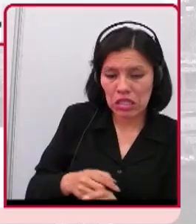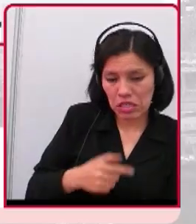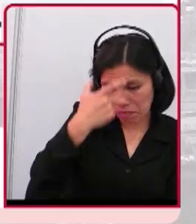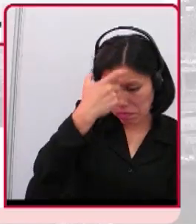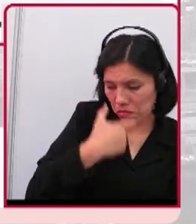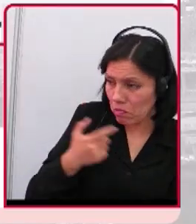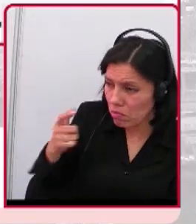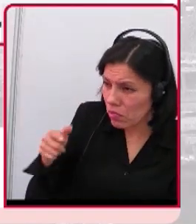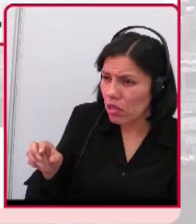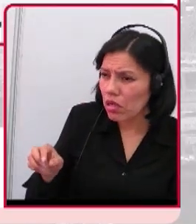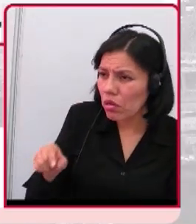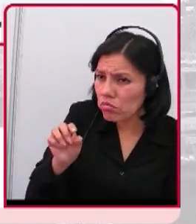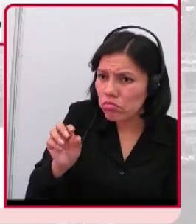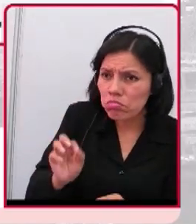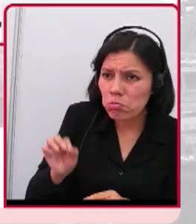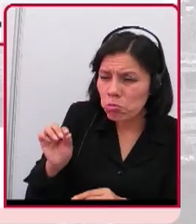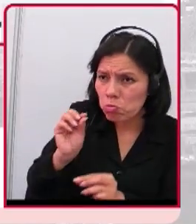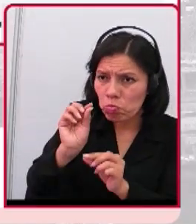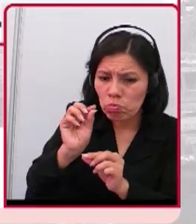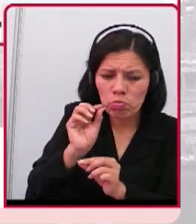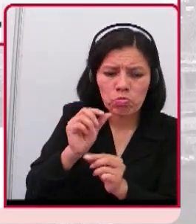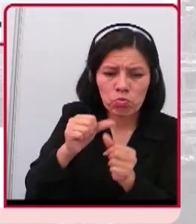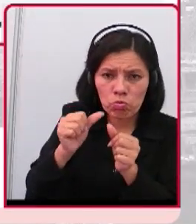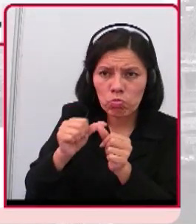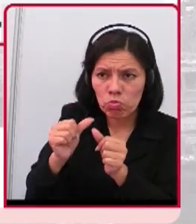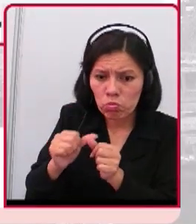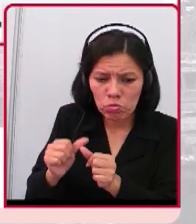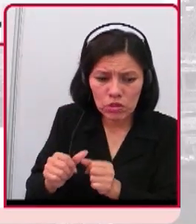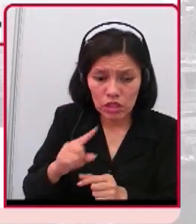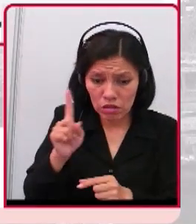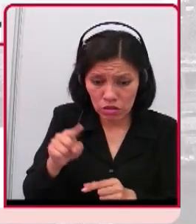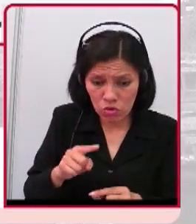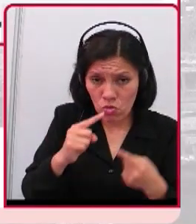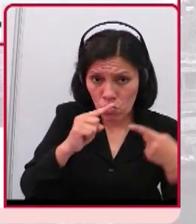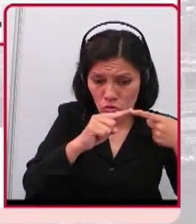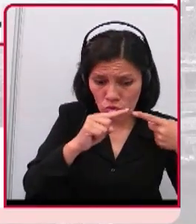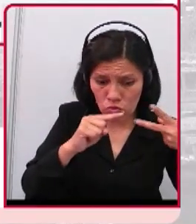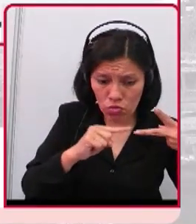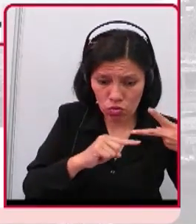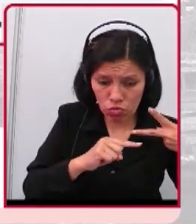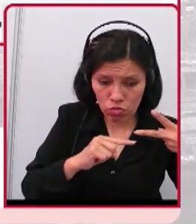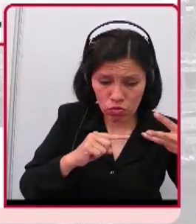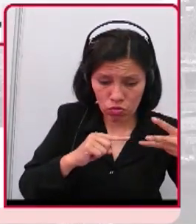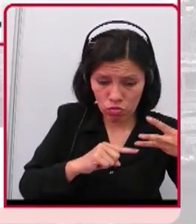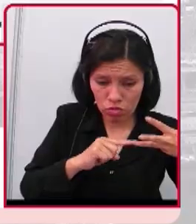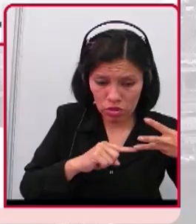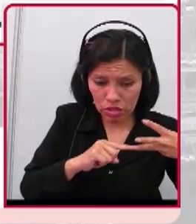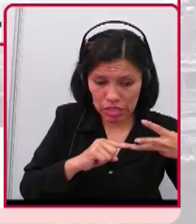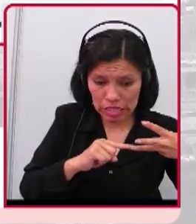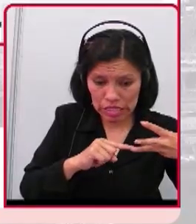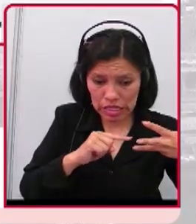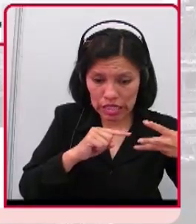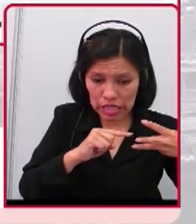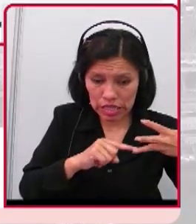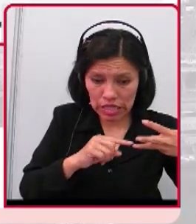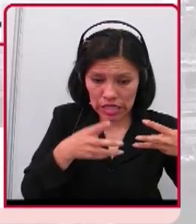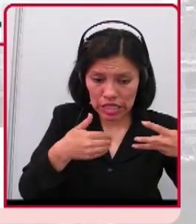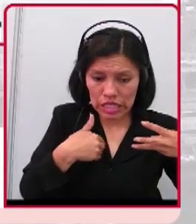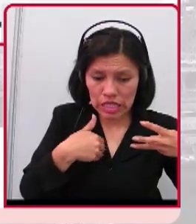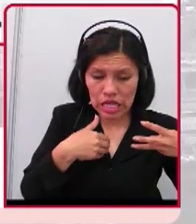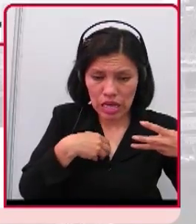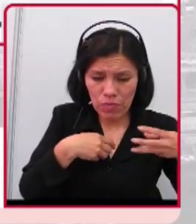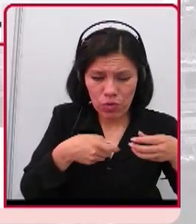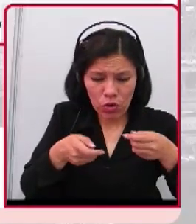variables principales, pero quiero que nos enfoquemos en el punto 3. Tenemos un ajuste de balance. Aquí es donde vamos a poder, el operador